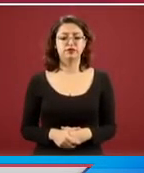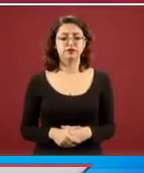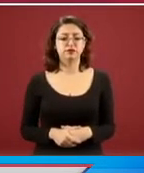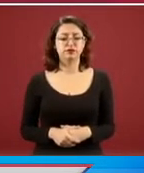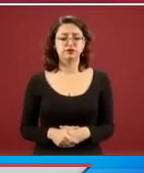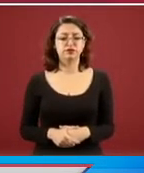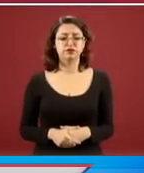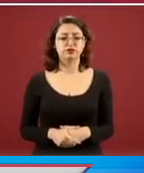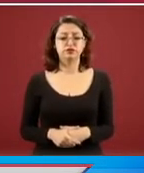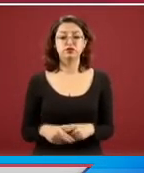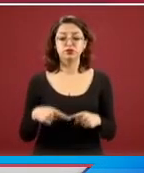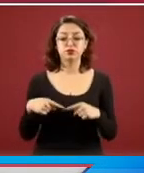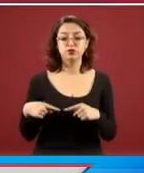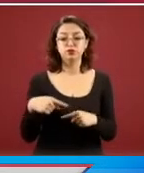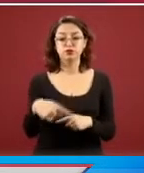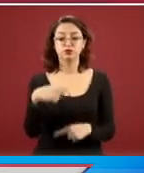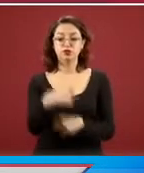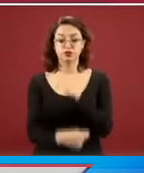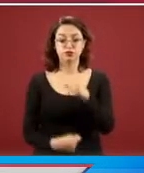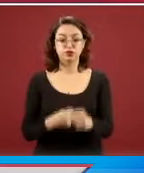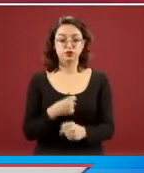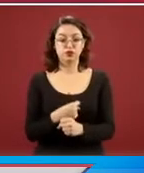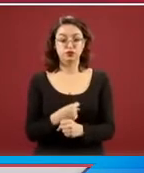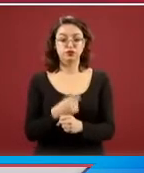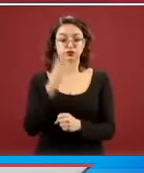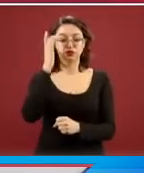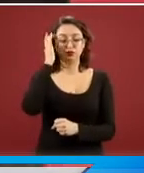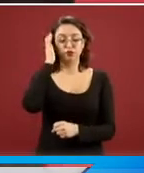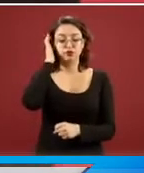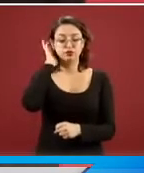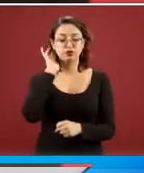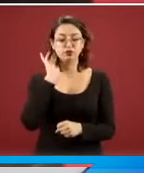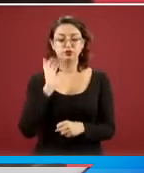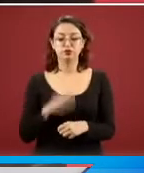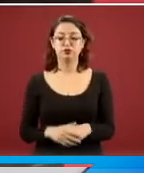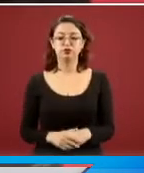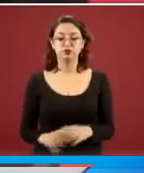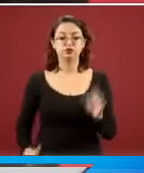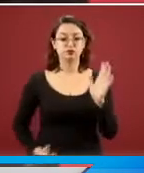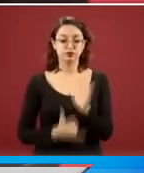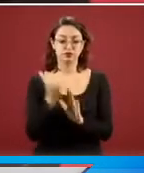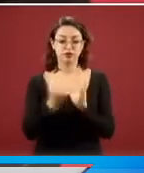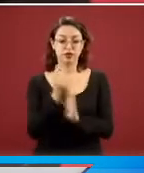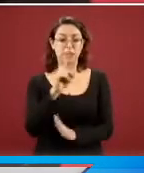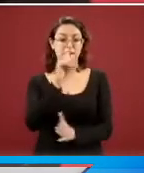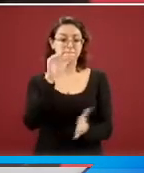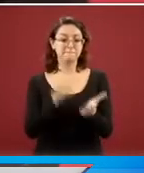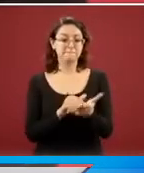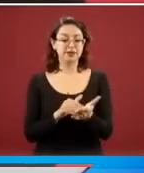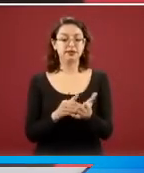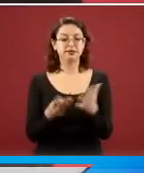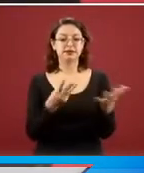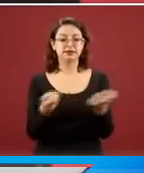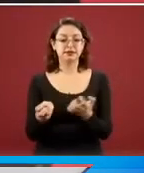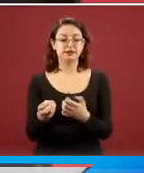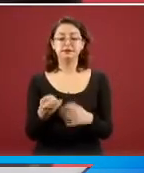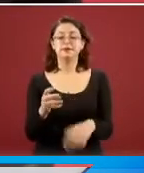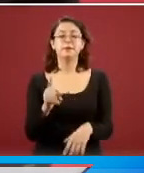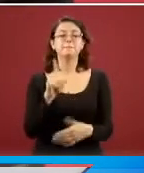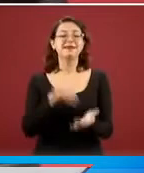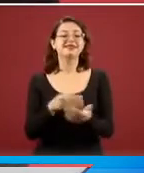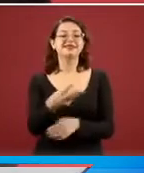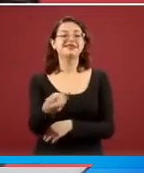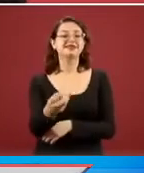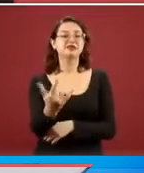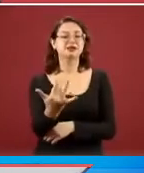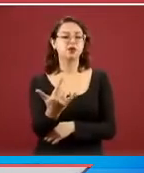Banco de Bienestar, a diferencia de 300 en entidades como Chiapas y Oaxaca. Lo importante es recalcar que este banco se origina por la falta de la